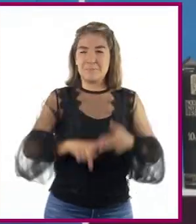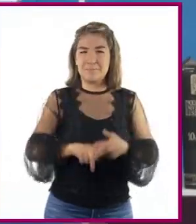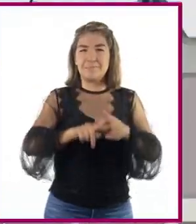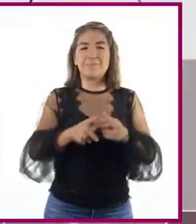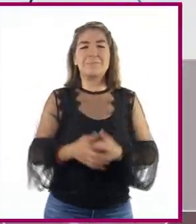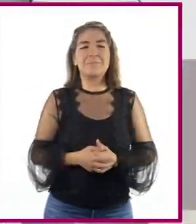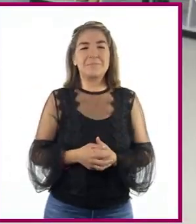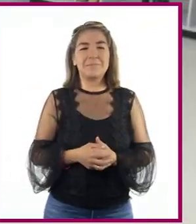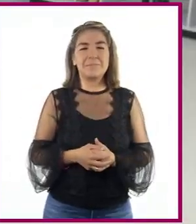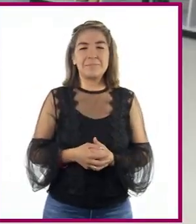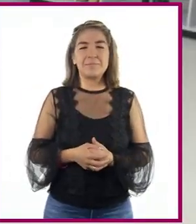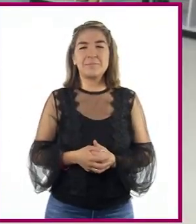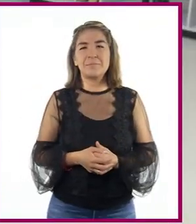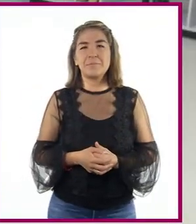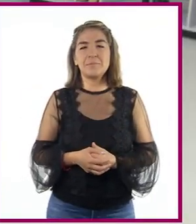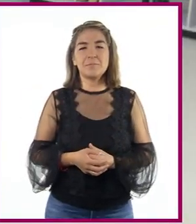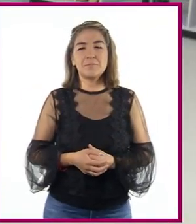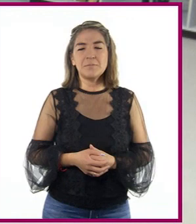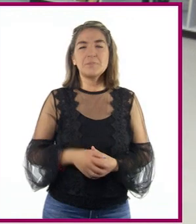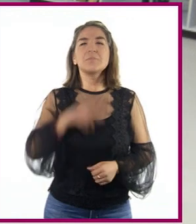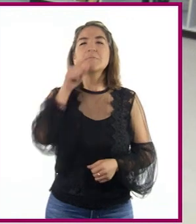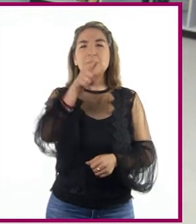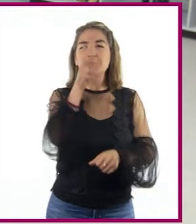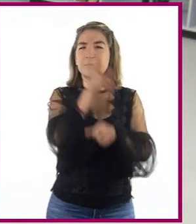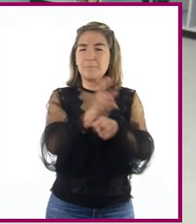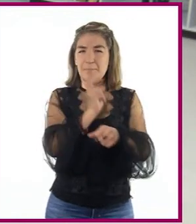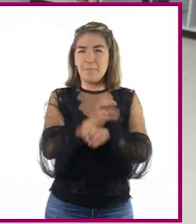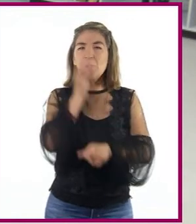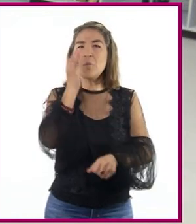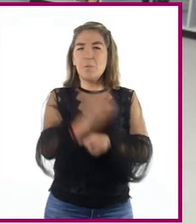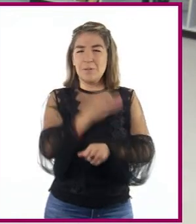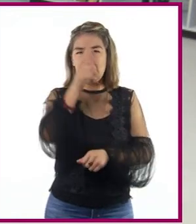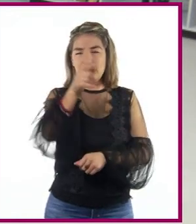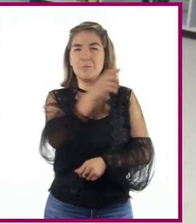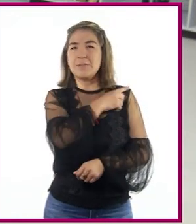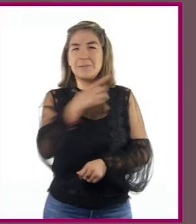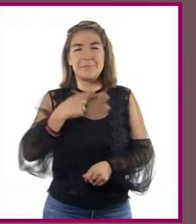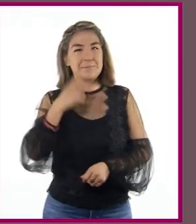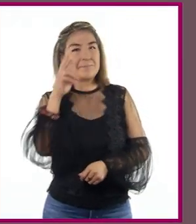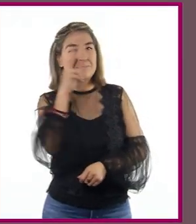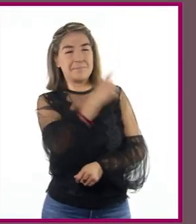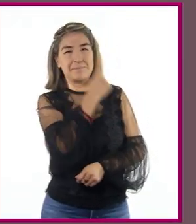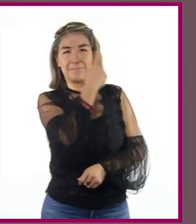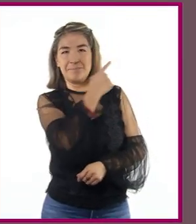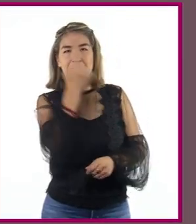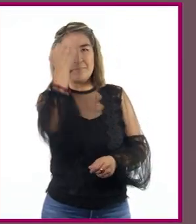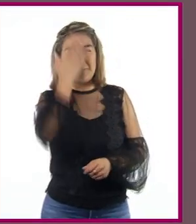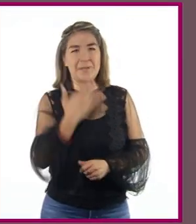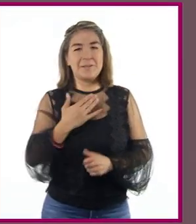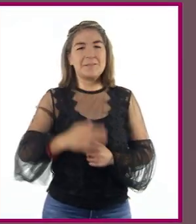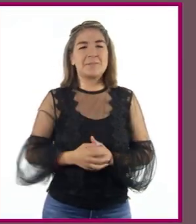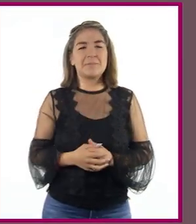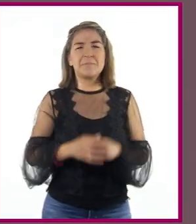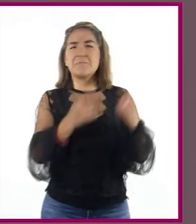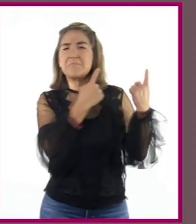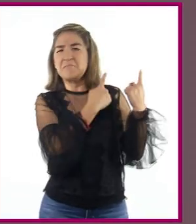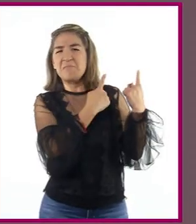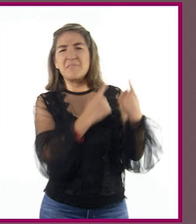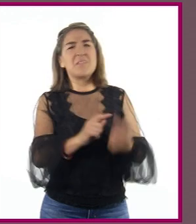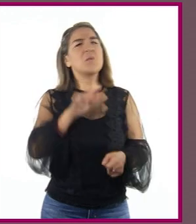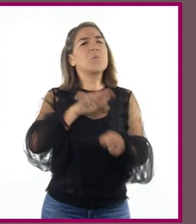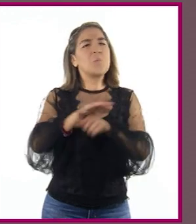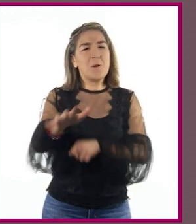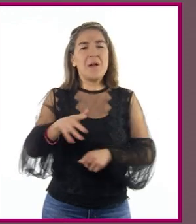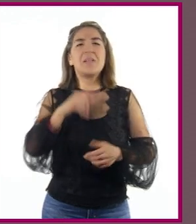comenzamos. Los invito a observar la siguiente imagen. ¿De qué continente se trata?